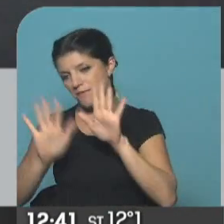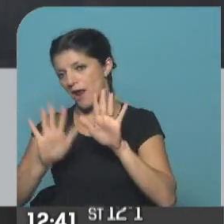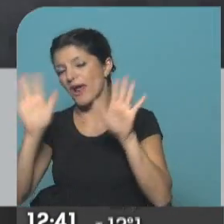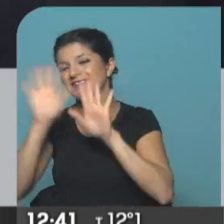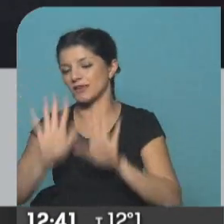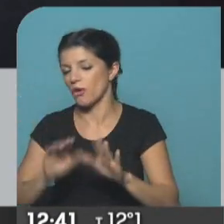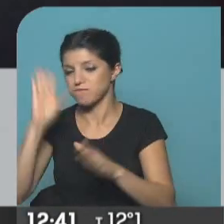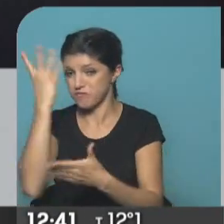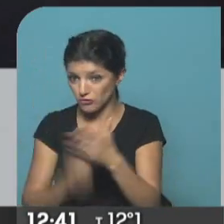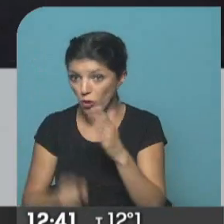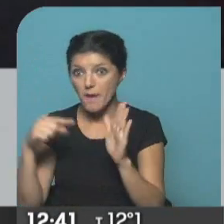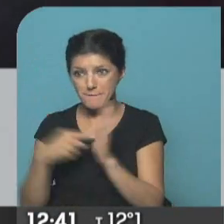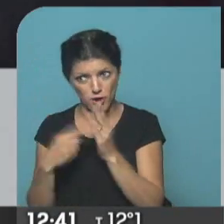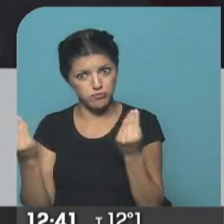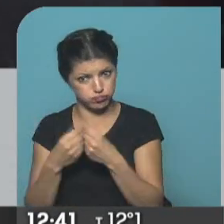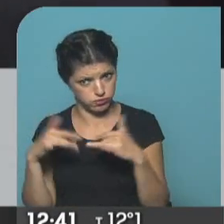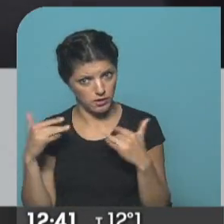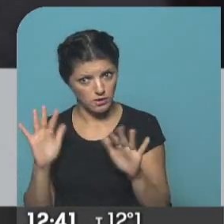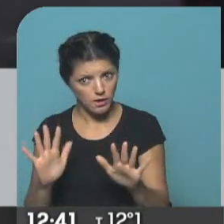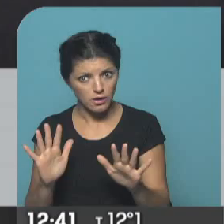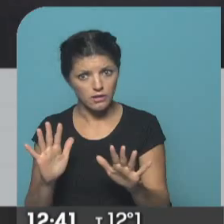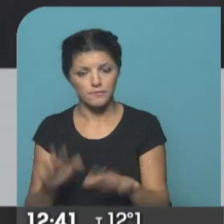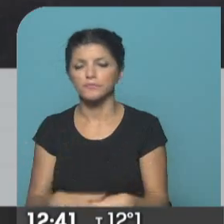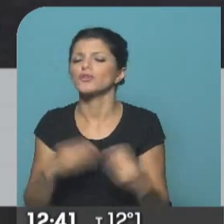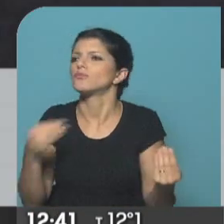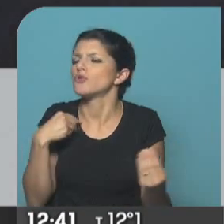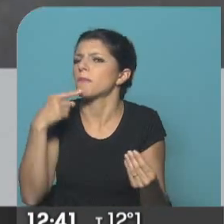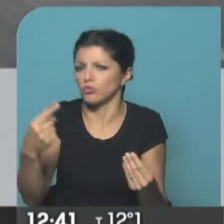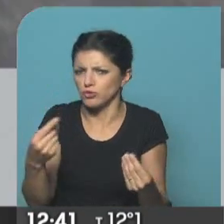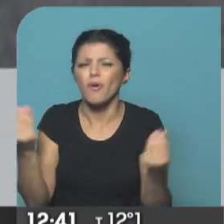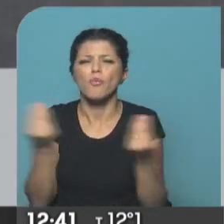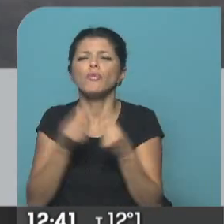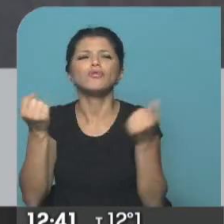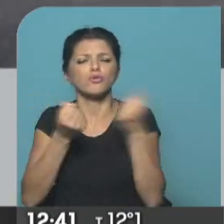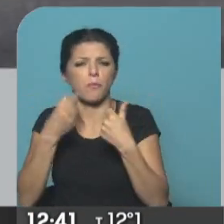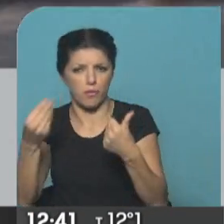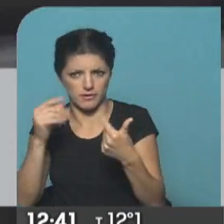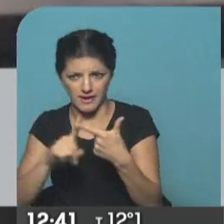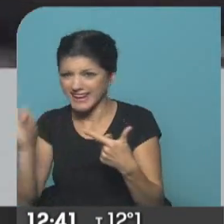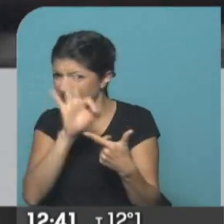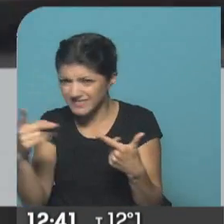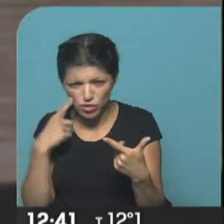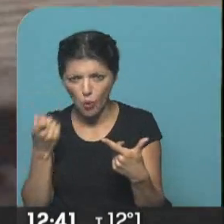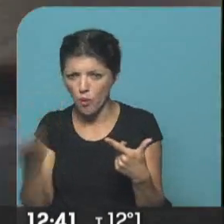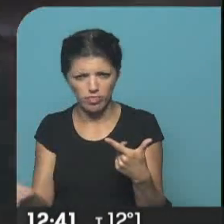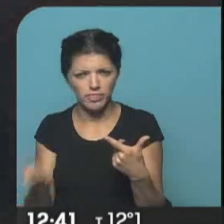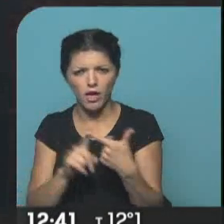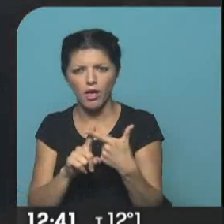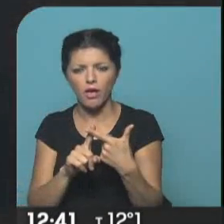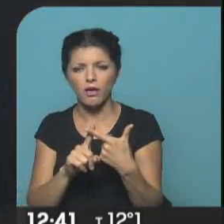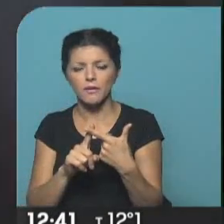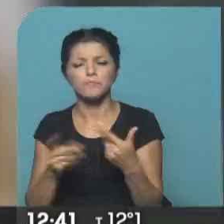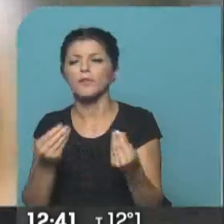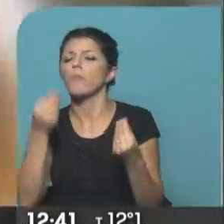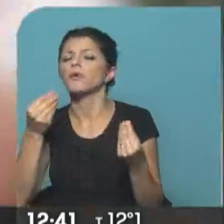en sí. Y los interrogantes, por ejemplo, ¿por qué tantos vehículos? ¿Por qué nadie los detectó? ¿Y por qué, por